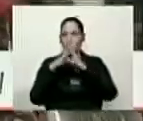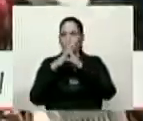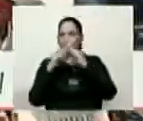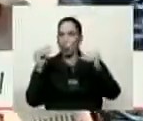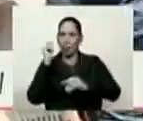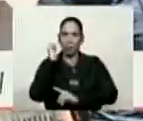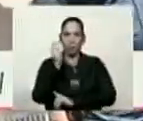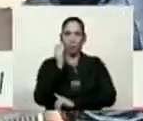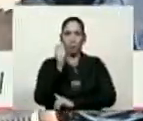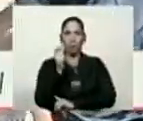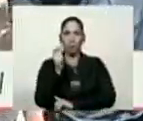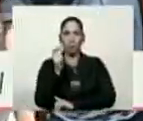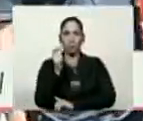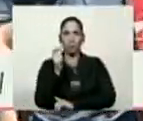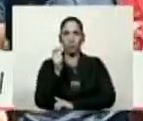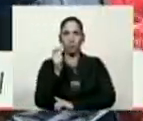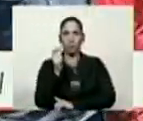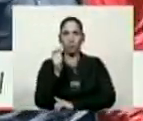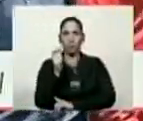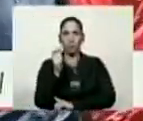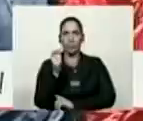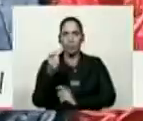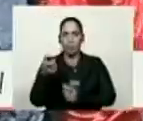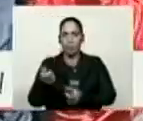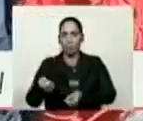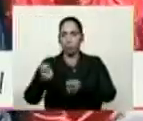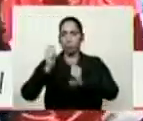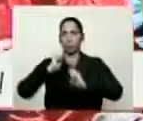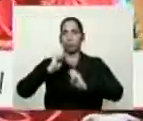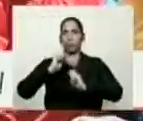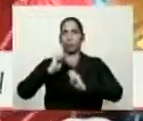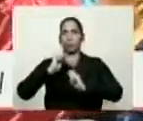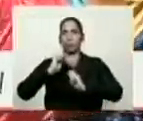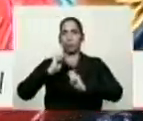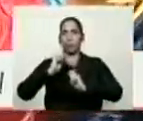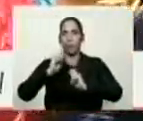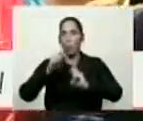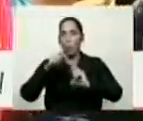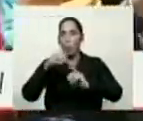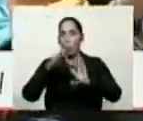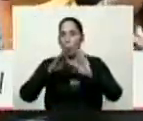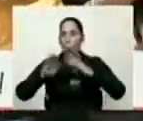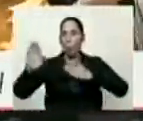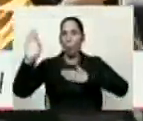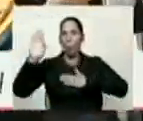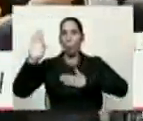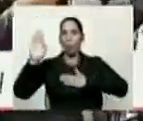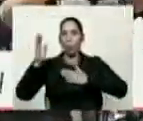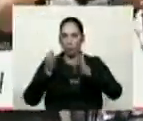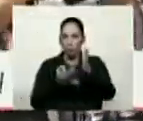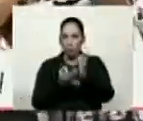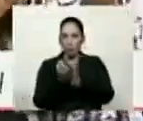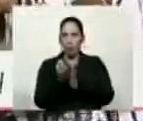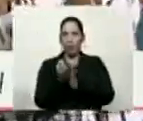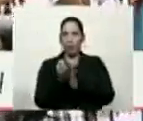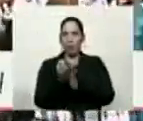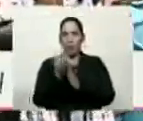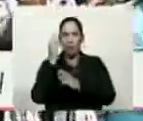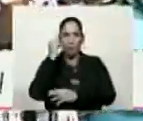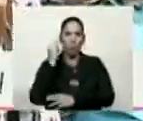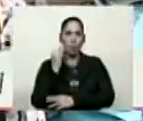tareas que me sean encomendadas. Juro ser leal a